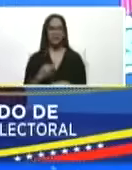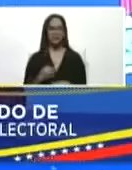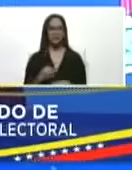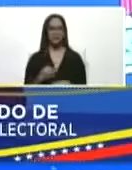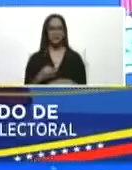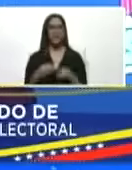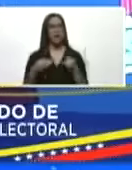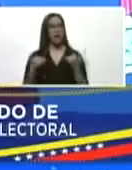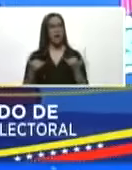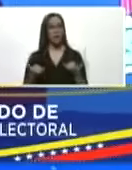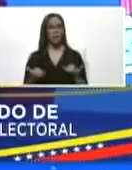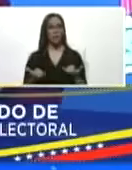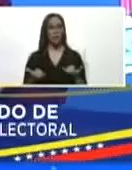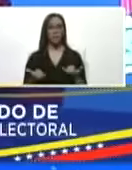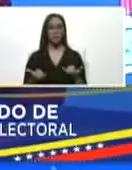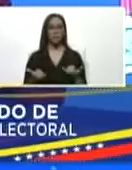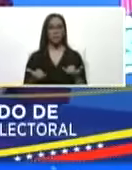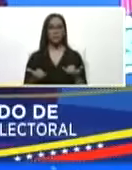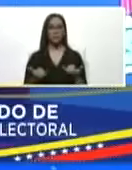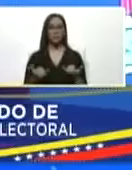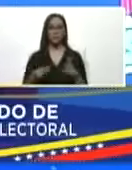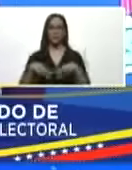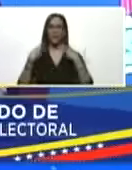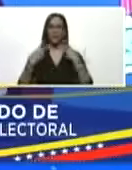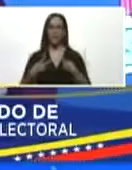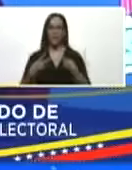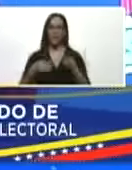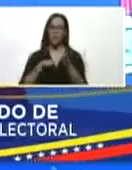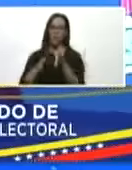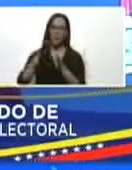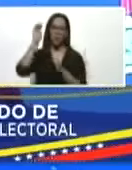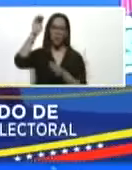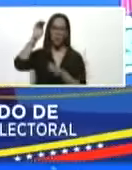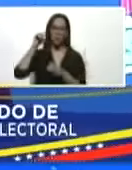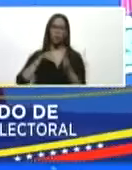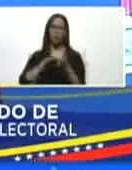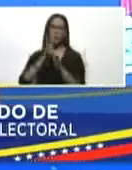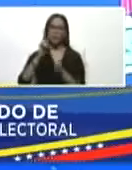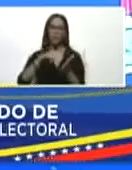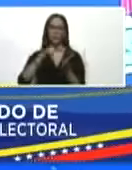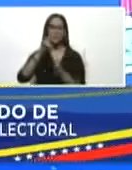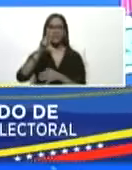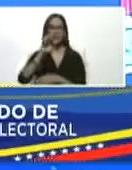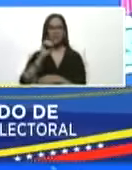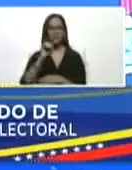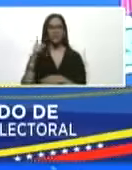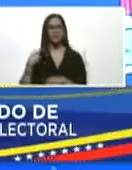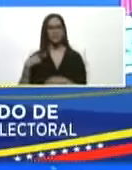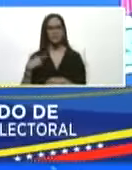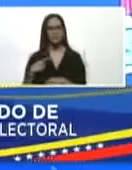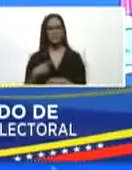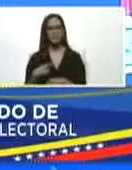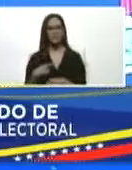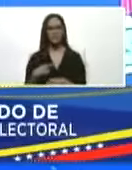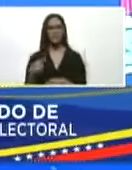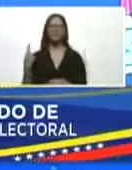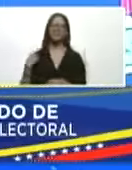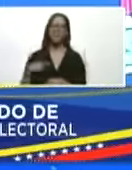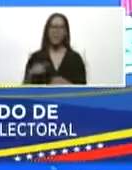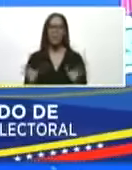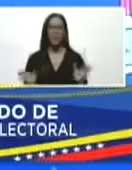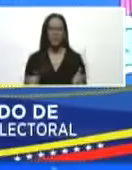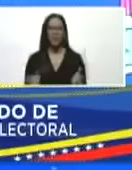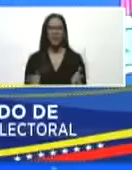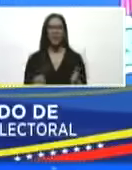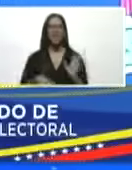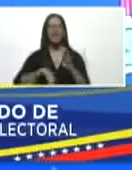Y ahora, para esta nueva etapa rumbo al futuro, rumbo al 2030, tenemos nada más y nada menos que